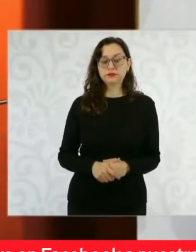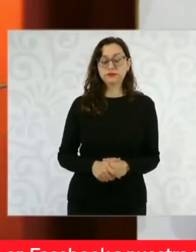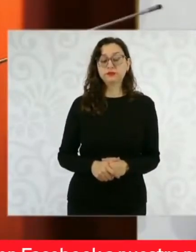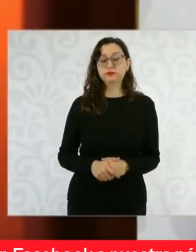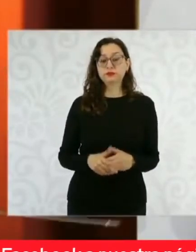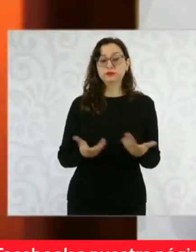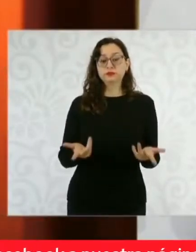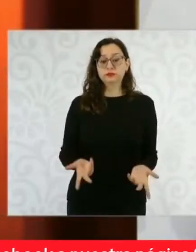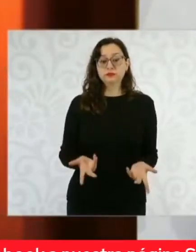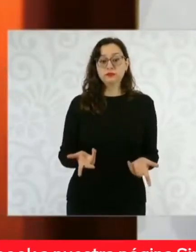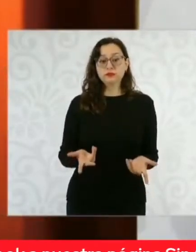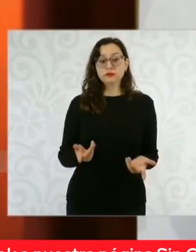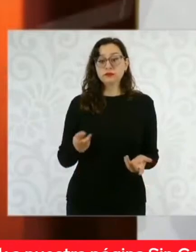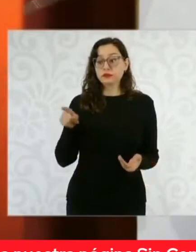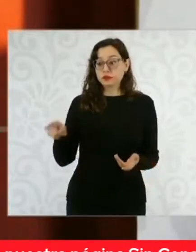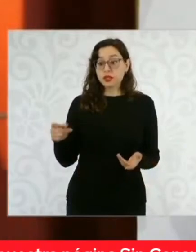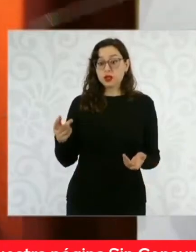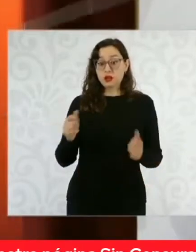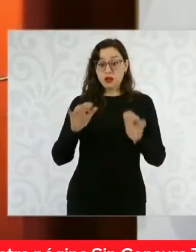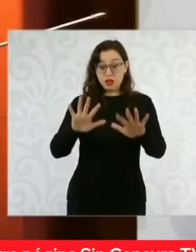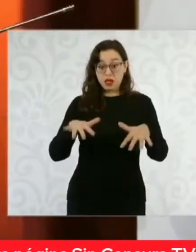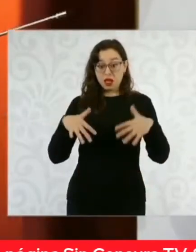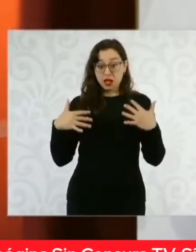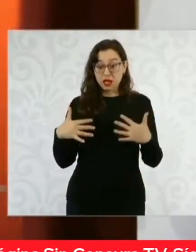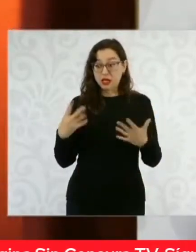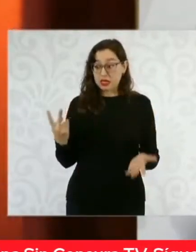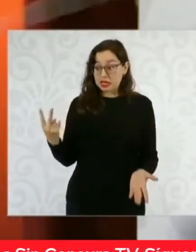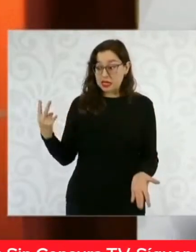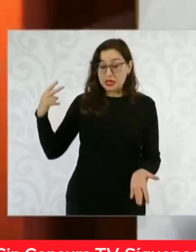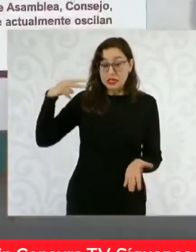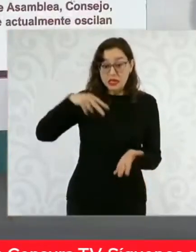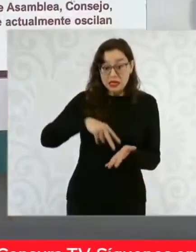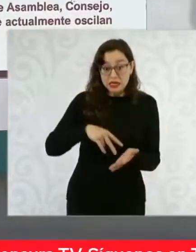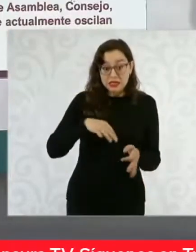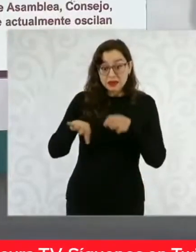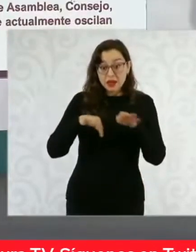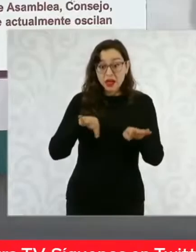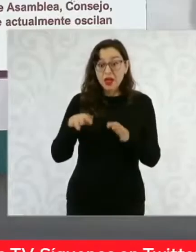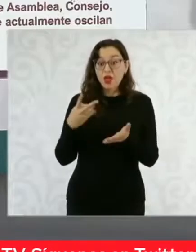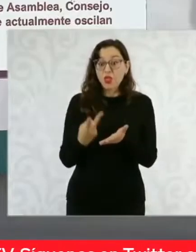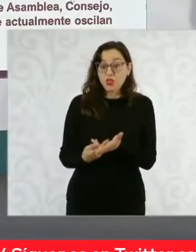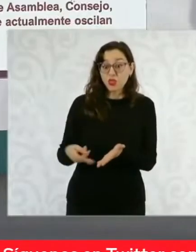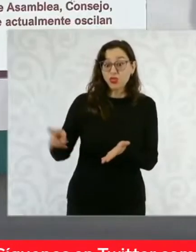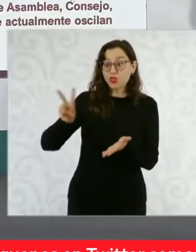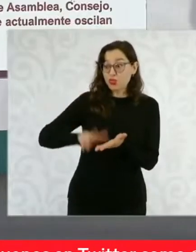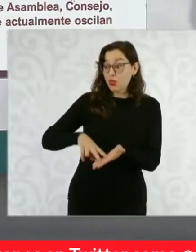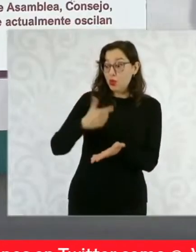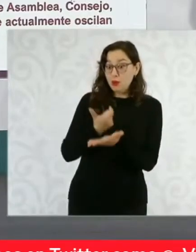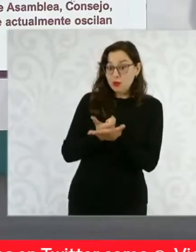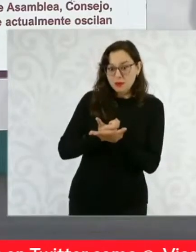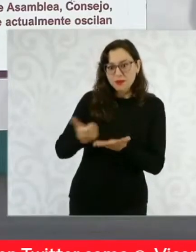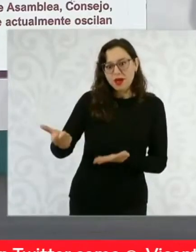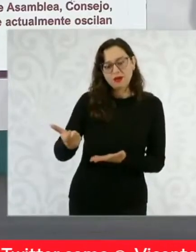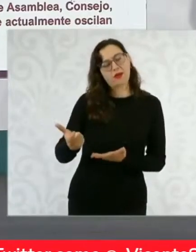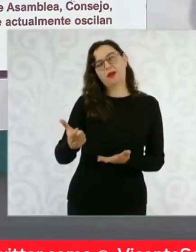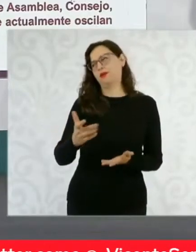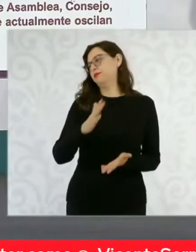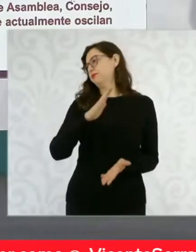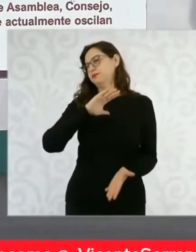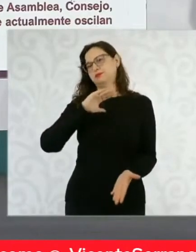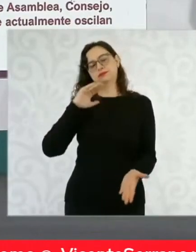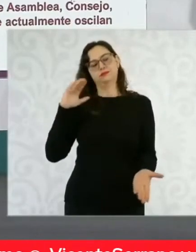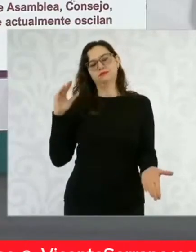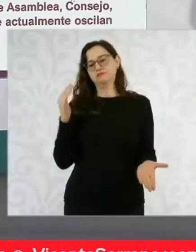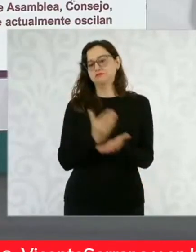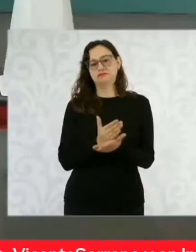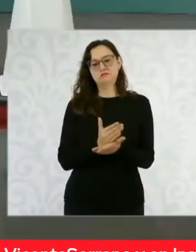asistencia a sesiones de la Asamblea, del Consejo, de los comités y de las comisiones, de